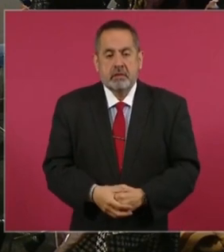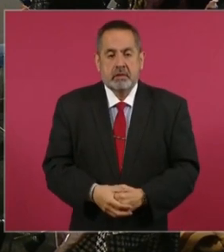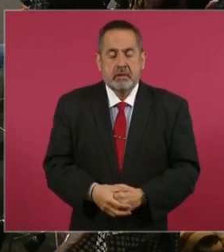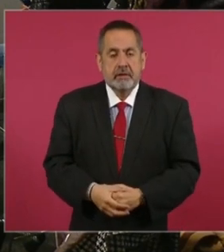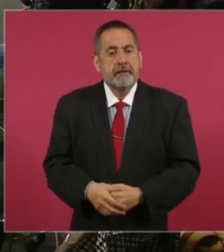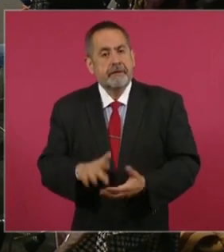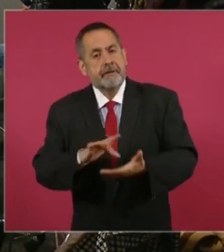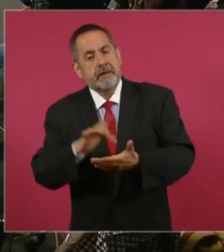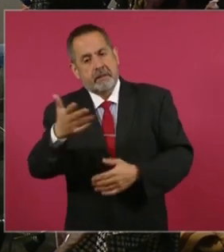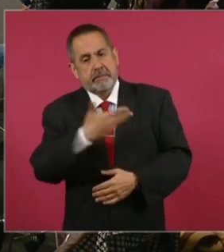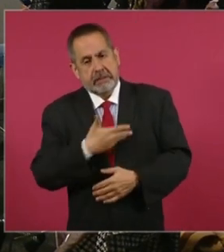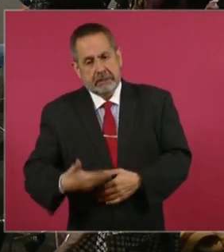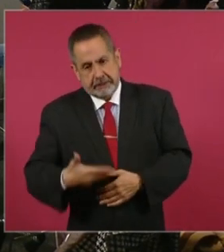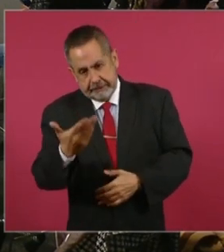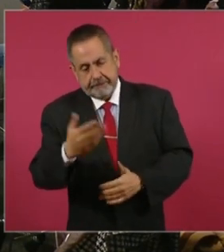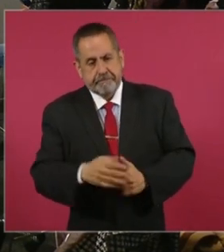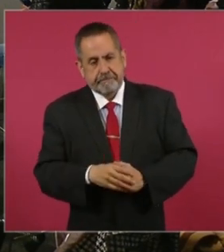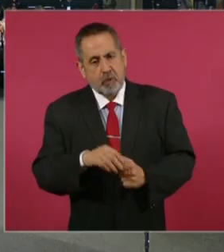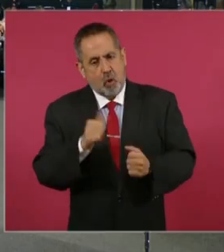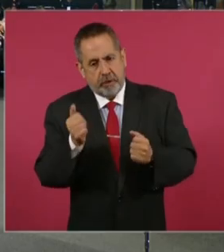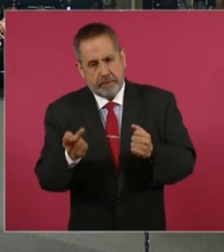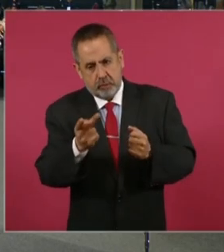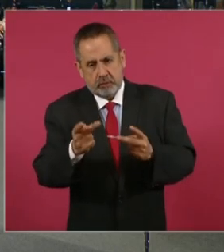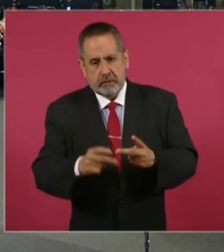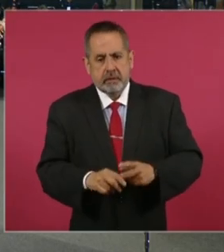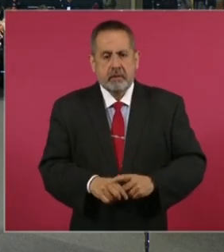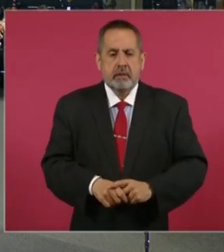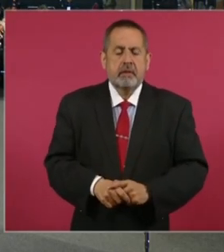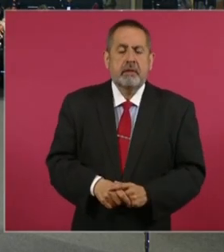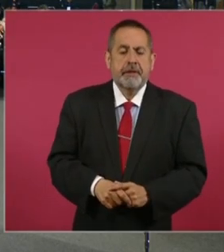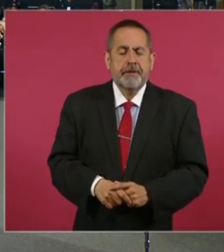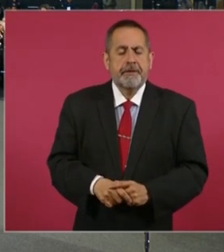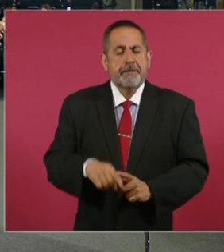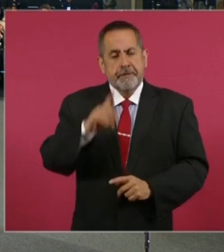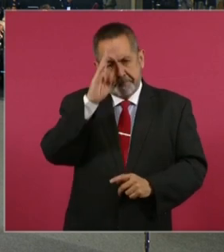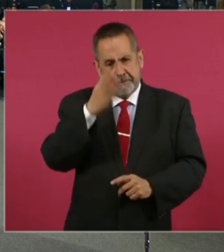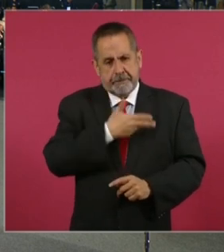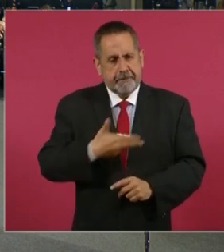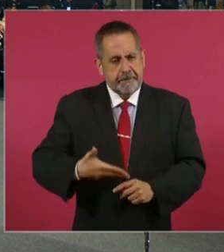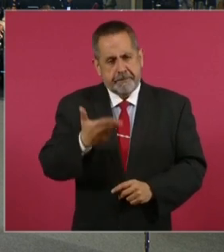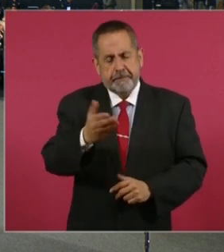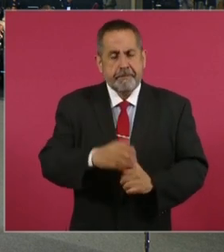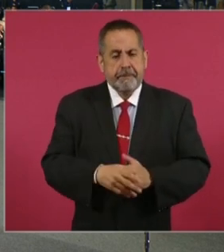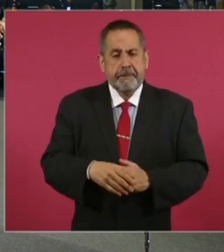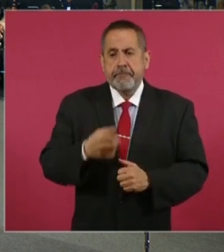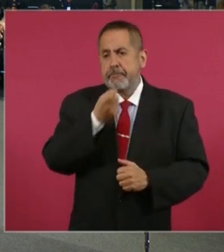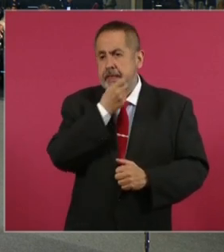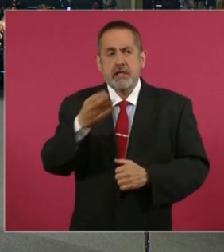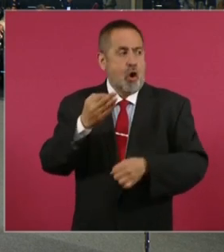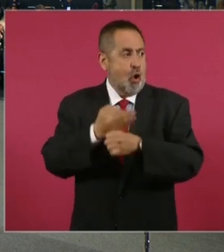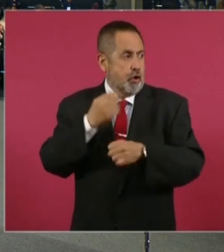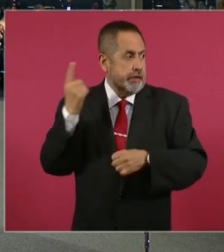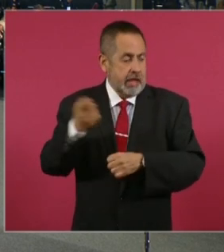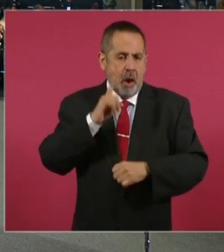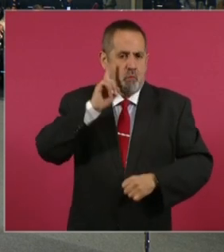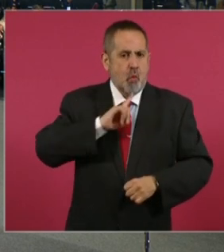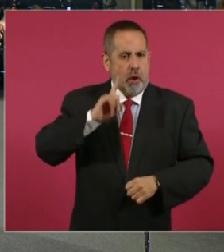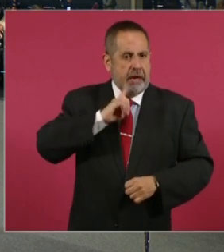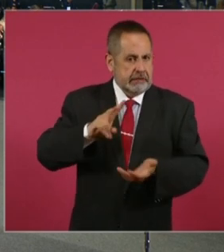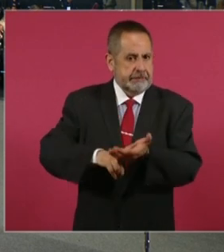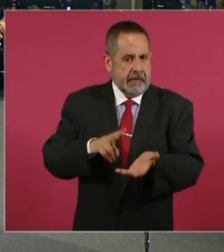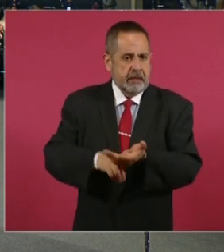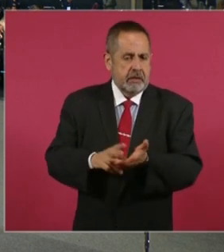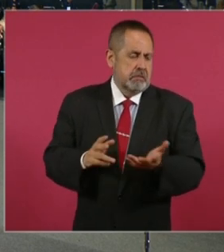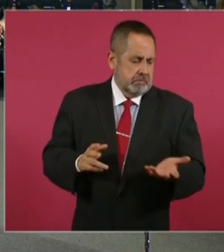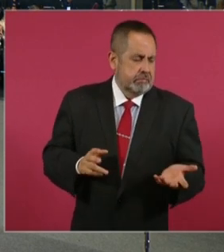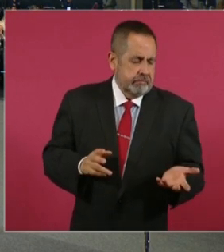presidente. Otra pregunta. Señor presidente, cuando se afirma que es tiempo de mujeres es porque su voz a